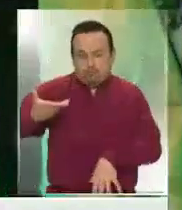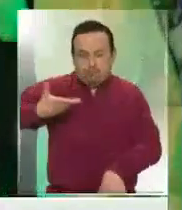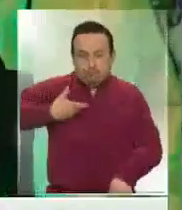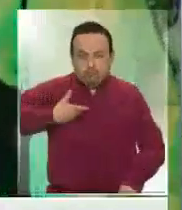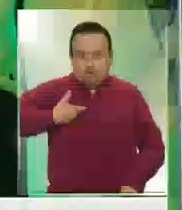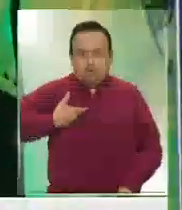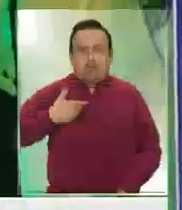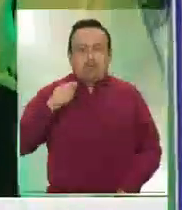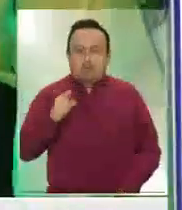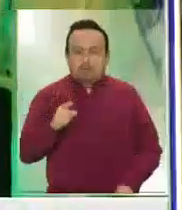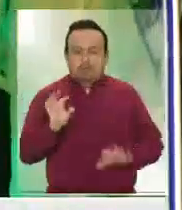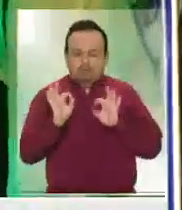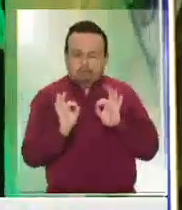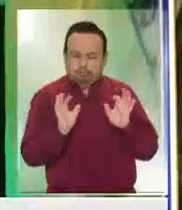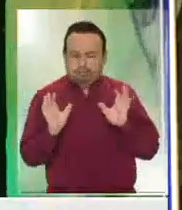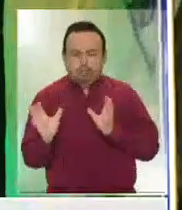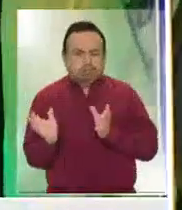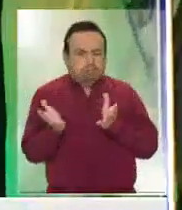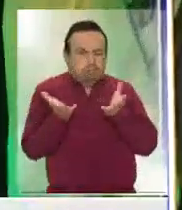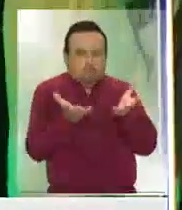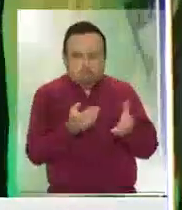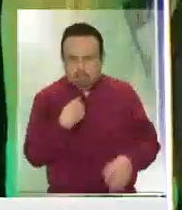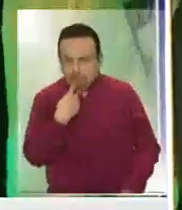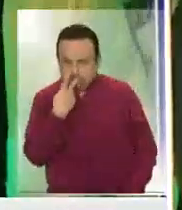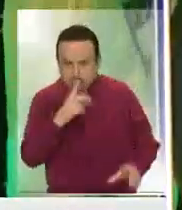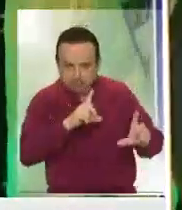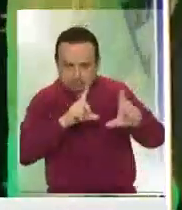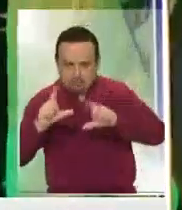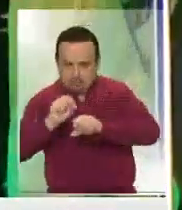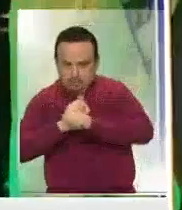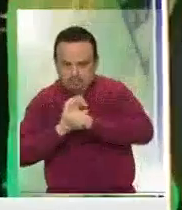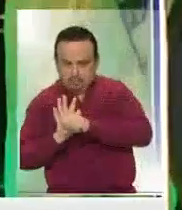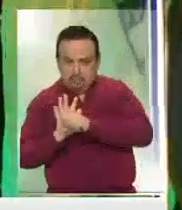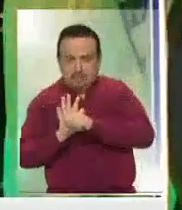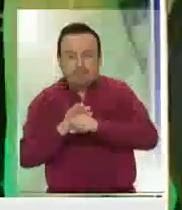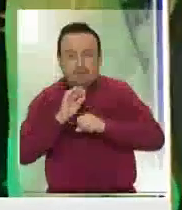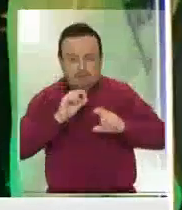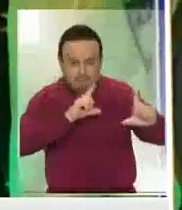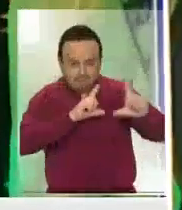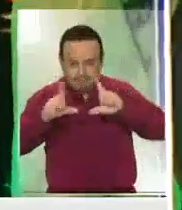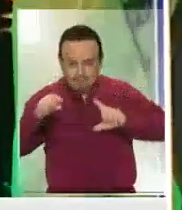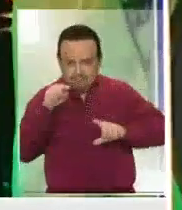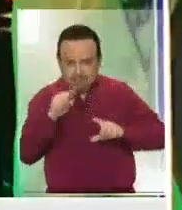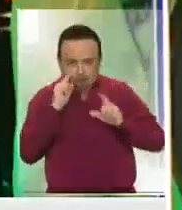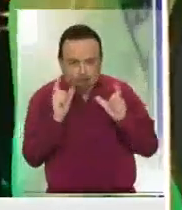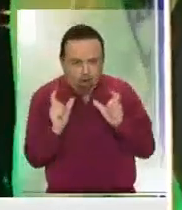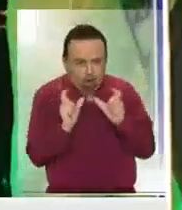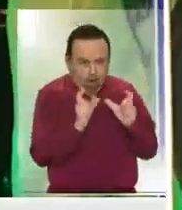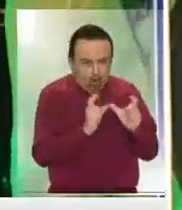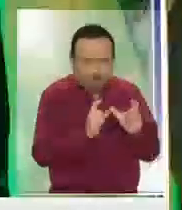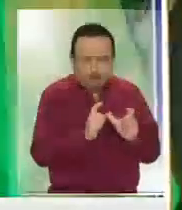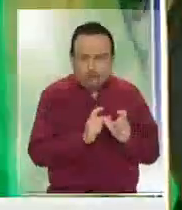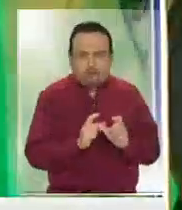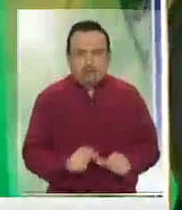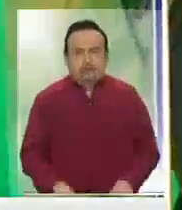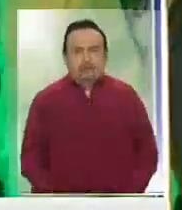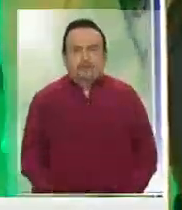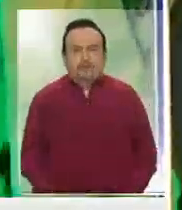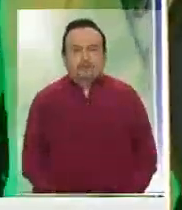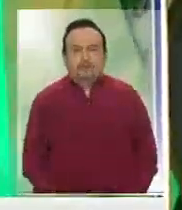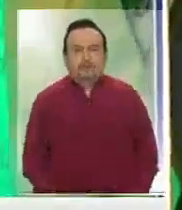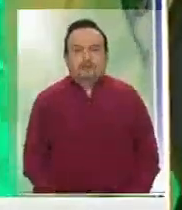tan extendido, ¿no?, como lo presenta el coronavirus. Por eso las imágenes que estamos viendo en este momento.